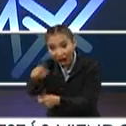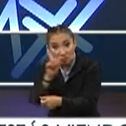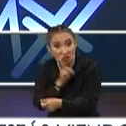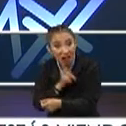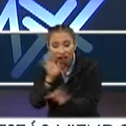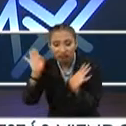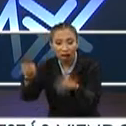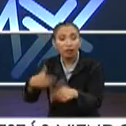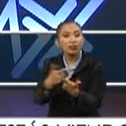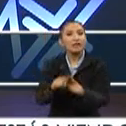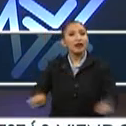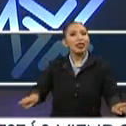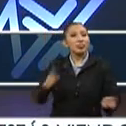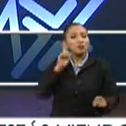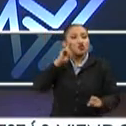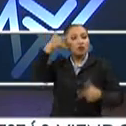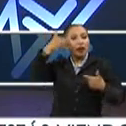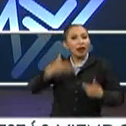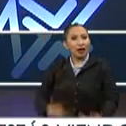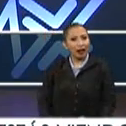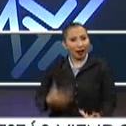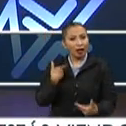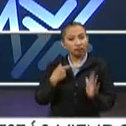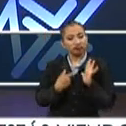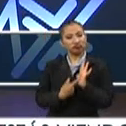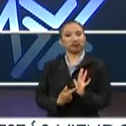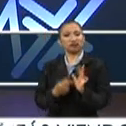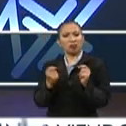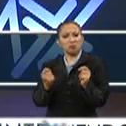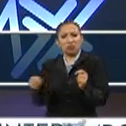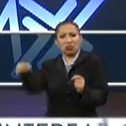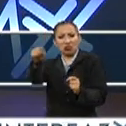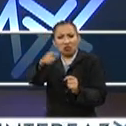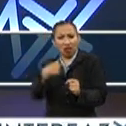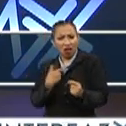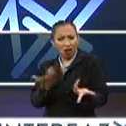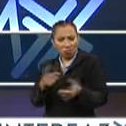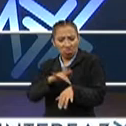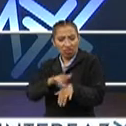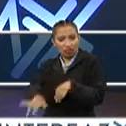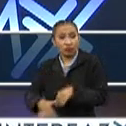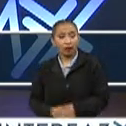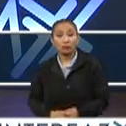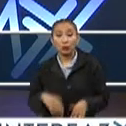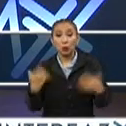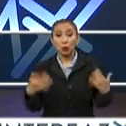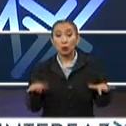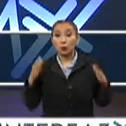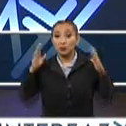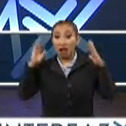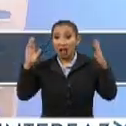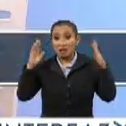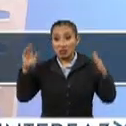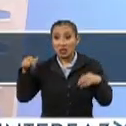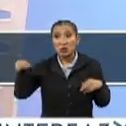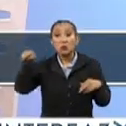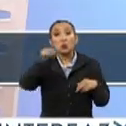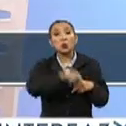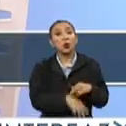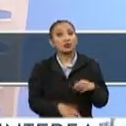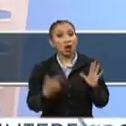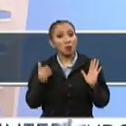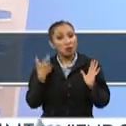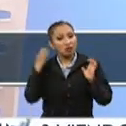por completo estos cartabones de los que hablábamos y que se está revelando en su personalidad desnuda, ¿no? Oye, pues qué maravilla pues,